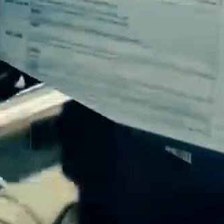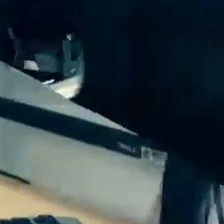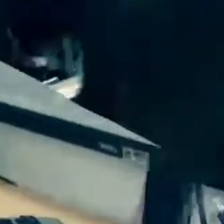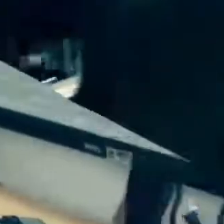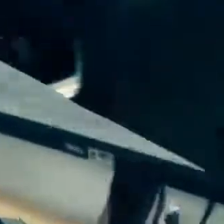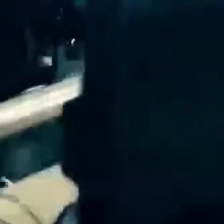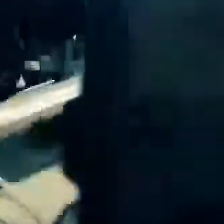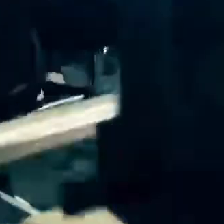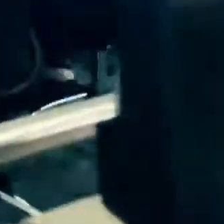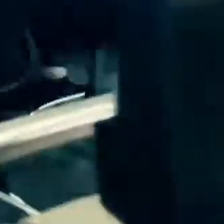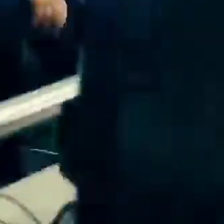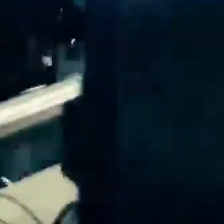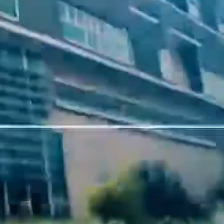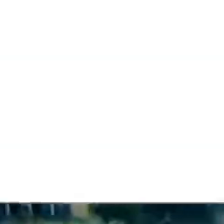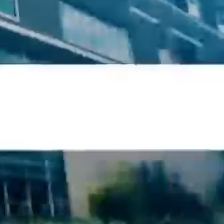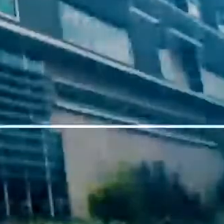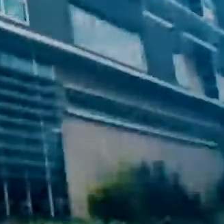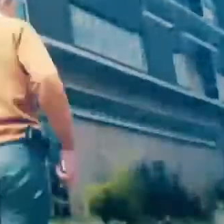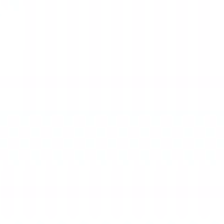Música